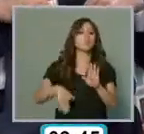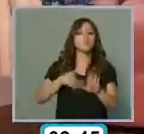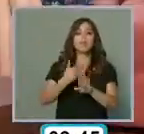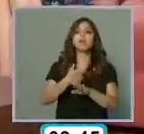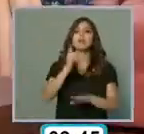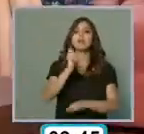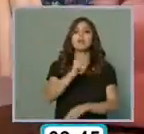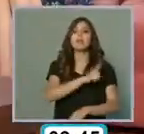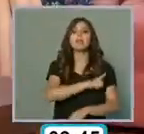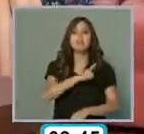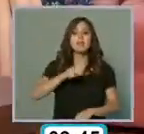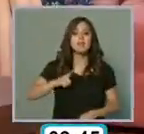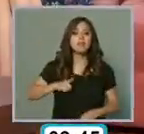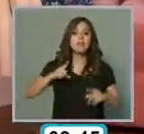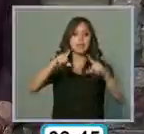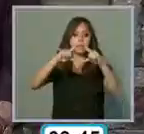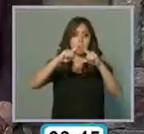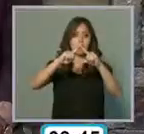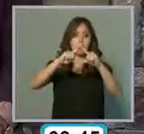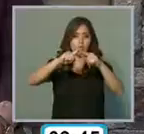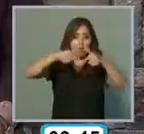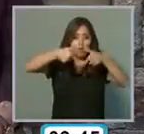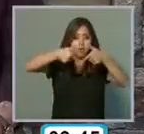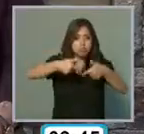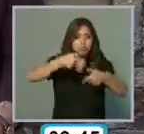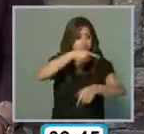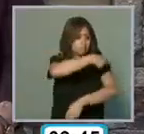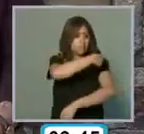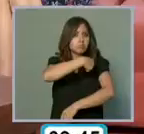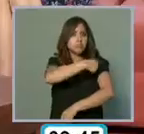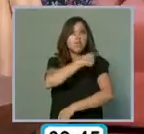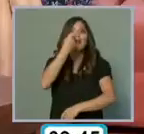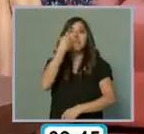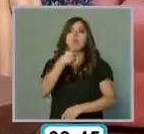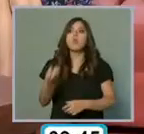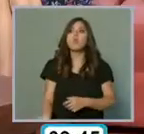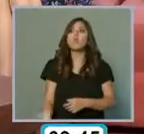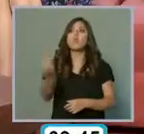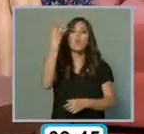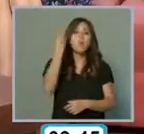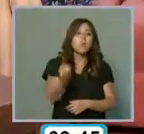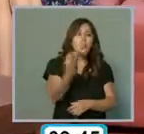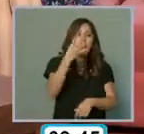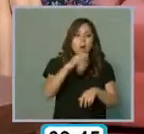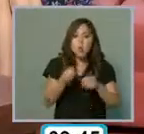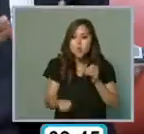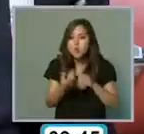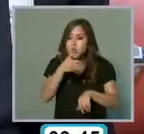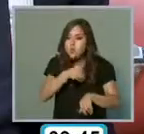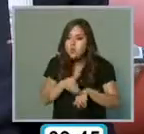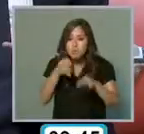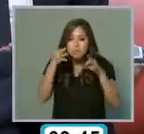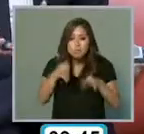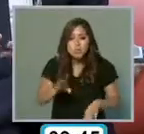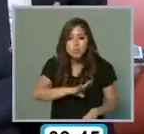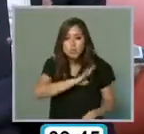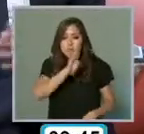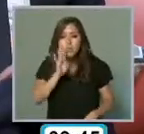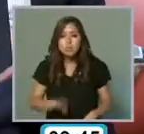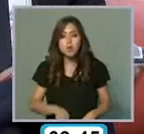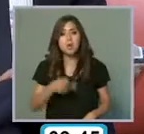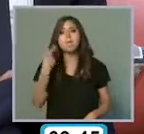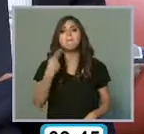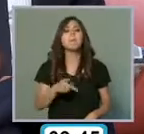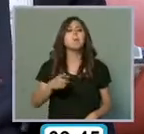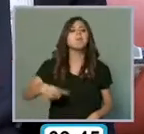triángulo rosa al invertido y nadie sabe en realidad cuántas personas mató. Lo sorprendente es que el pueblo alemán no